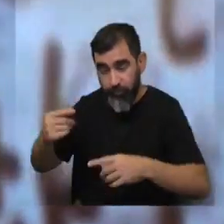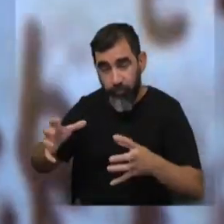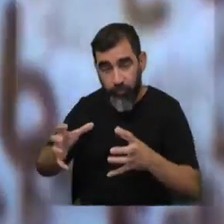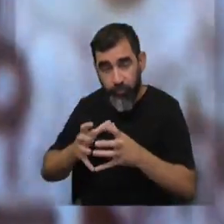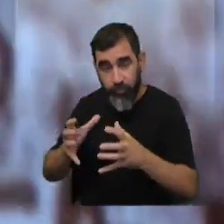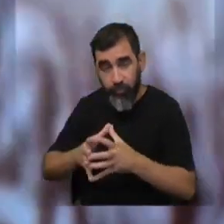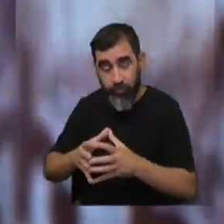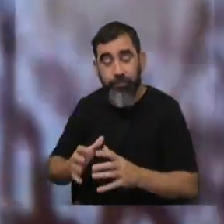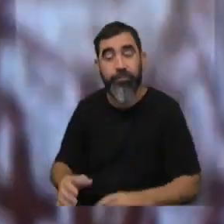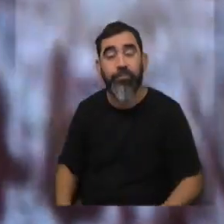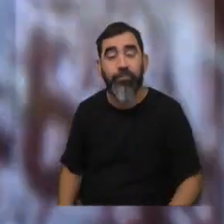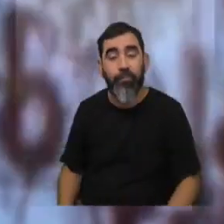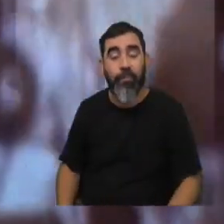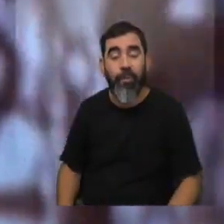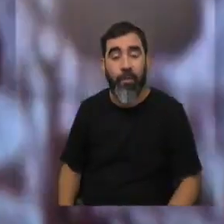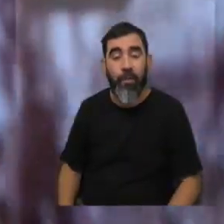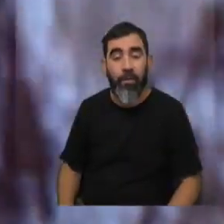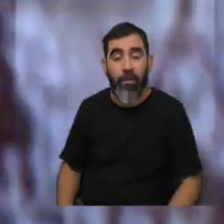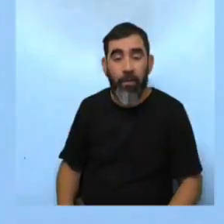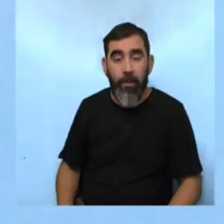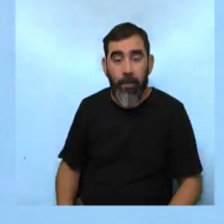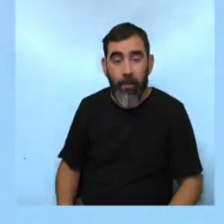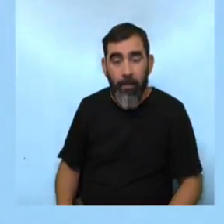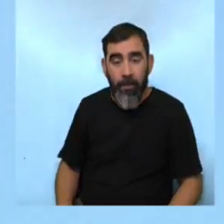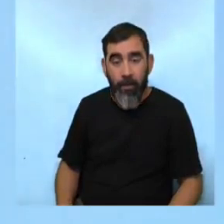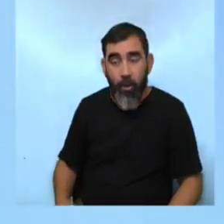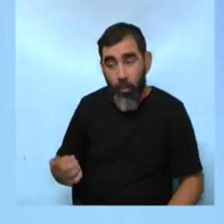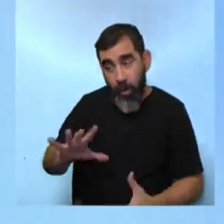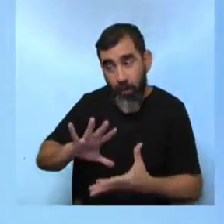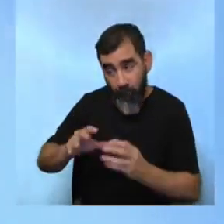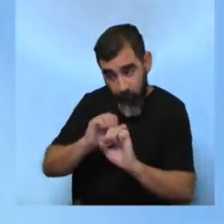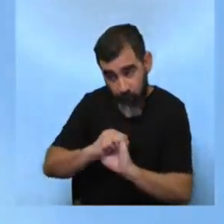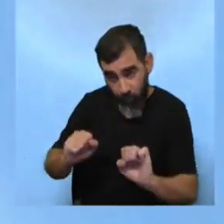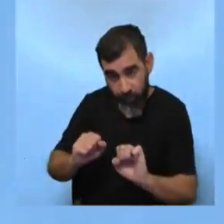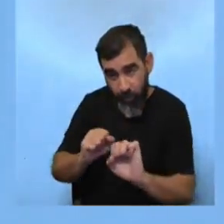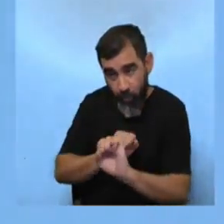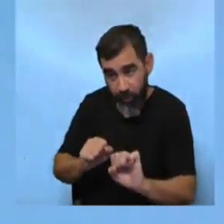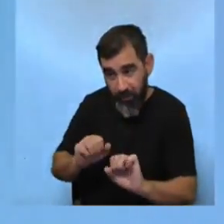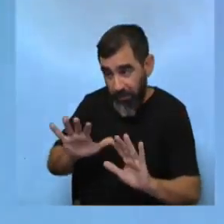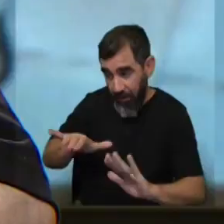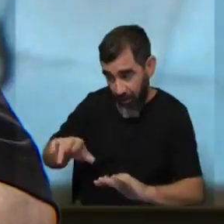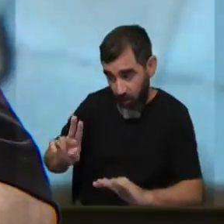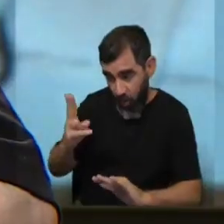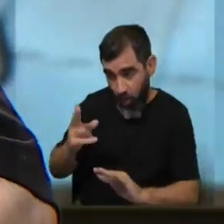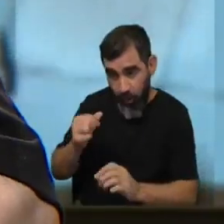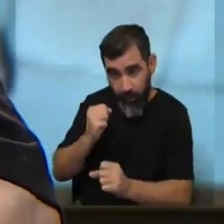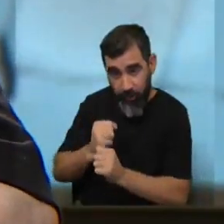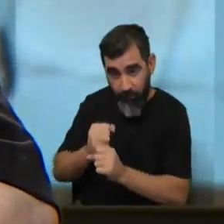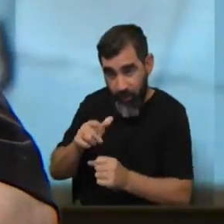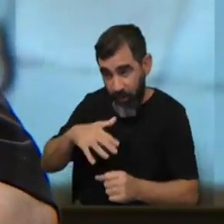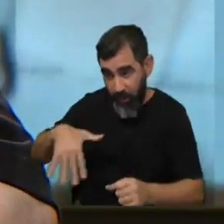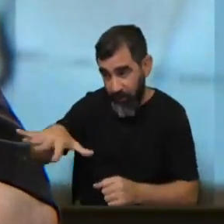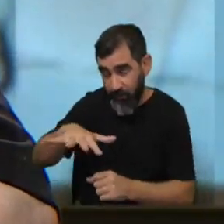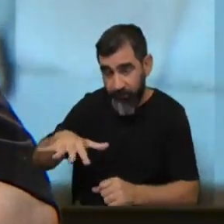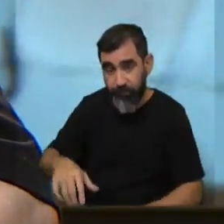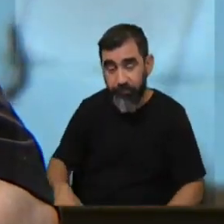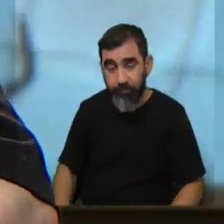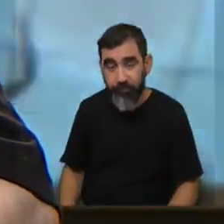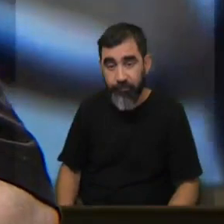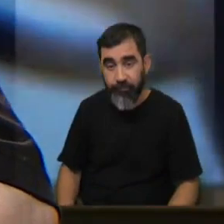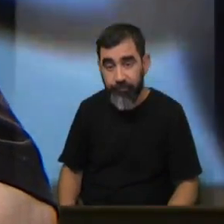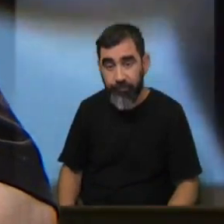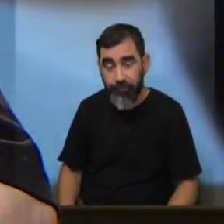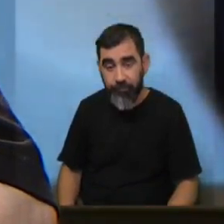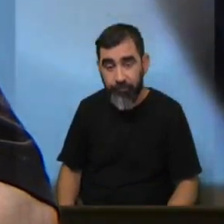producen. ¿Ese es uno de los caminos posibles, incluso sin moverse de acá? Sí, de hecho, hoy en